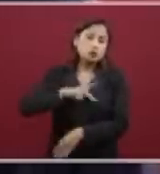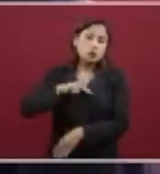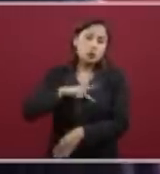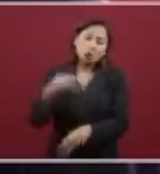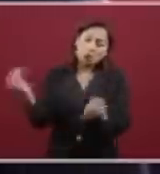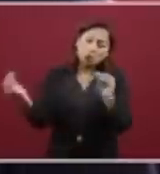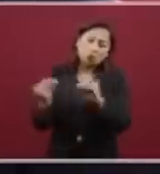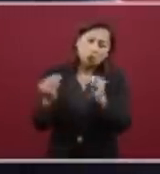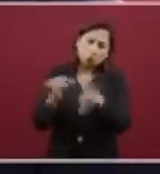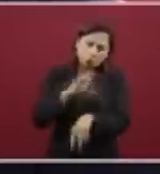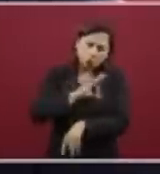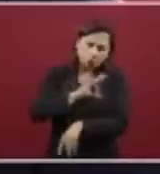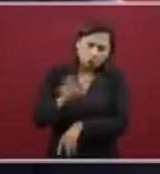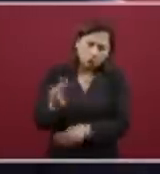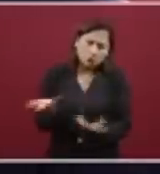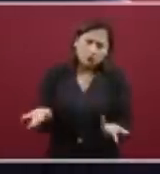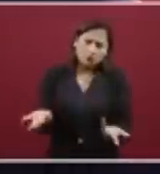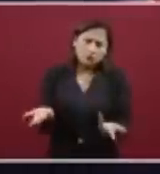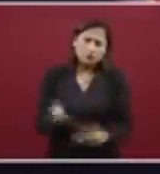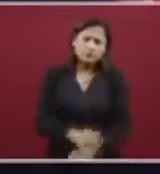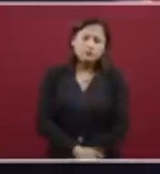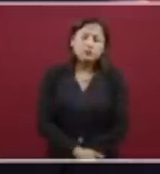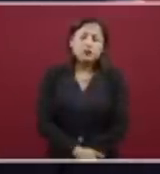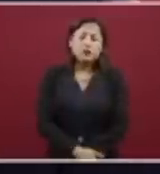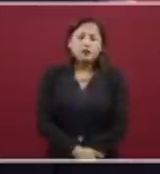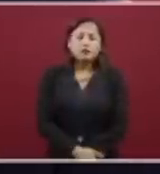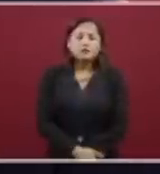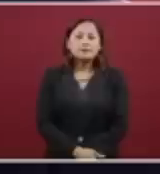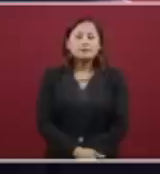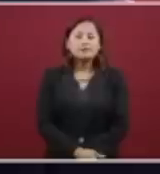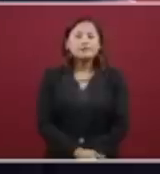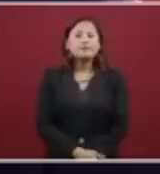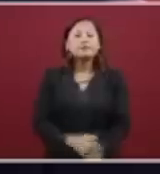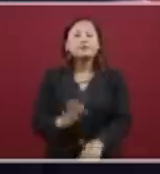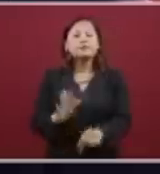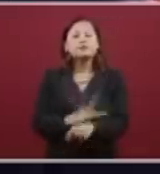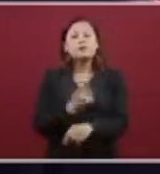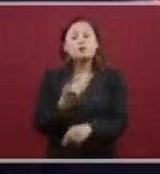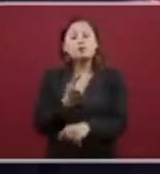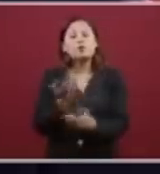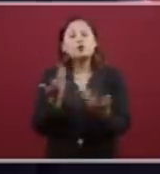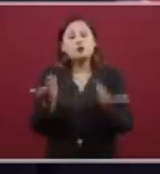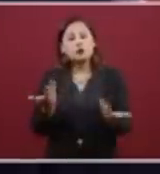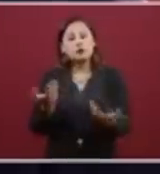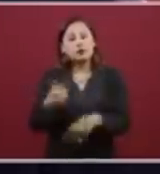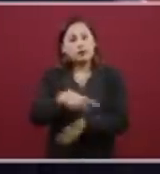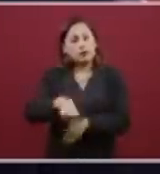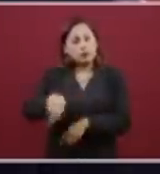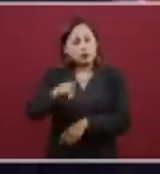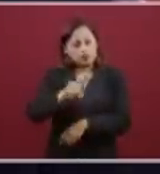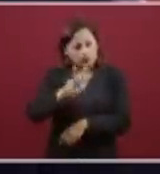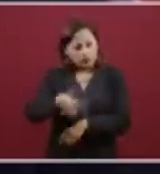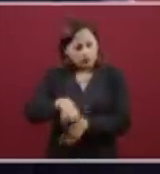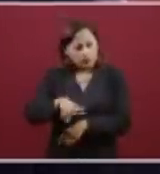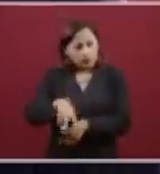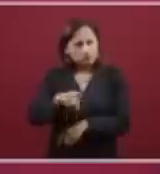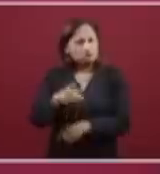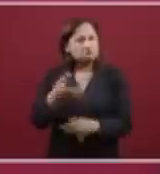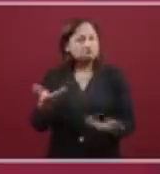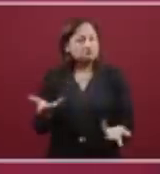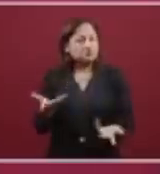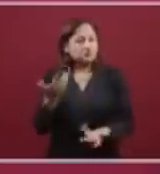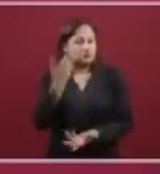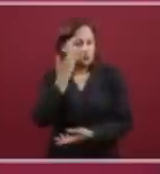por qué ustedes no quisieran que el presidente esté